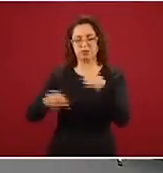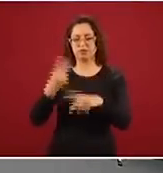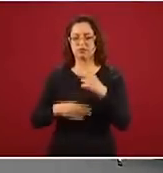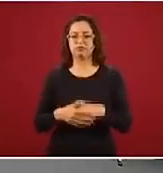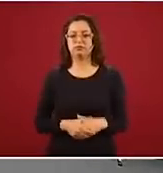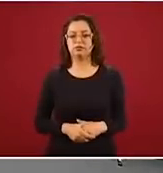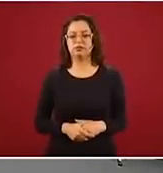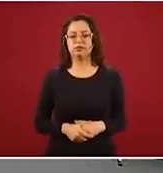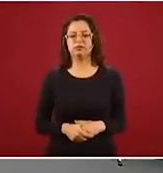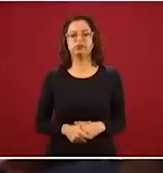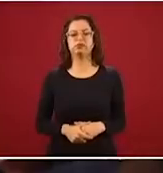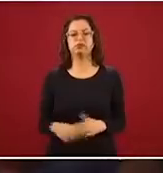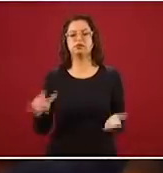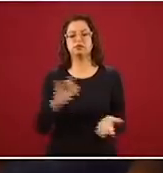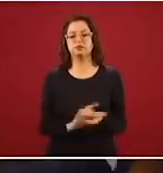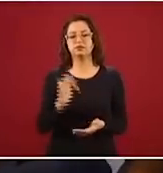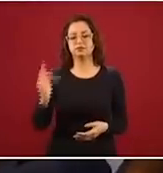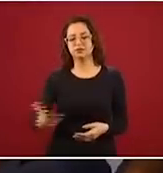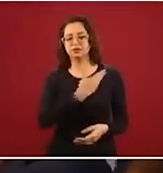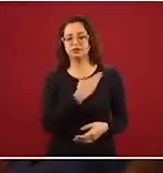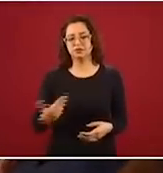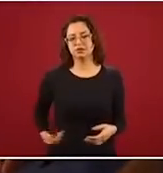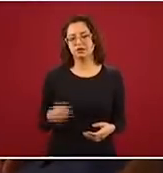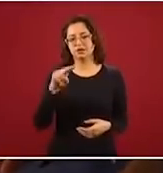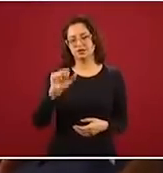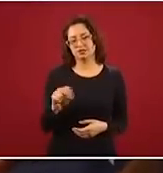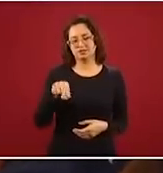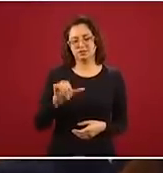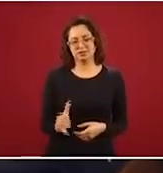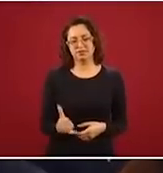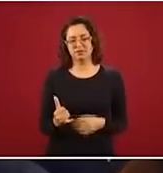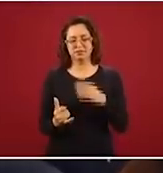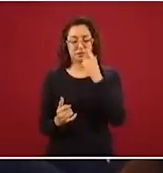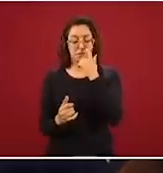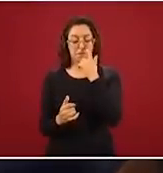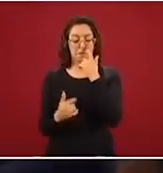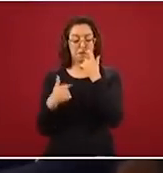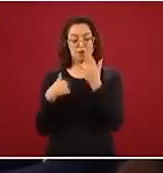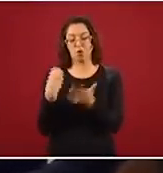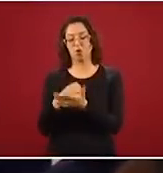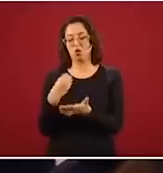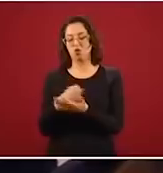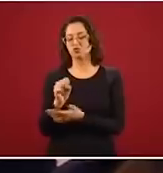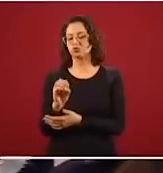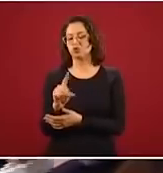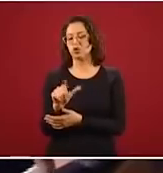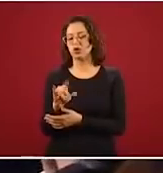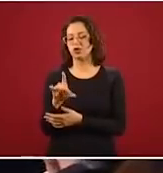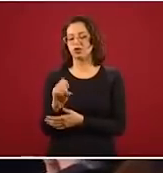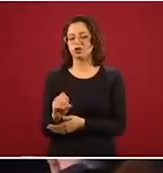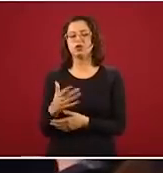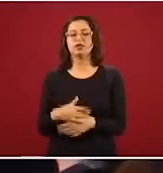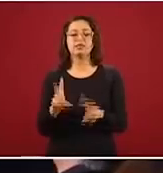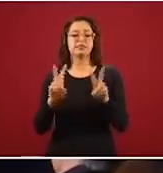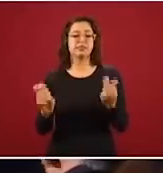presidente. Nancy Rodríguez, de Oro Sólido. Hay un tema en esta materia de salud que me ocupa